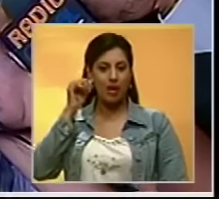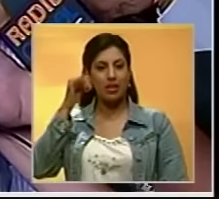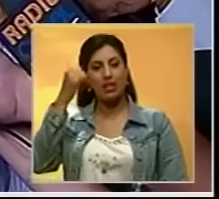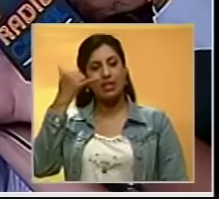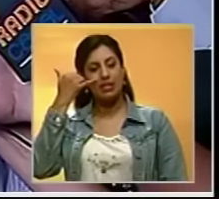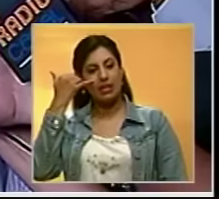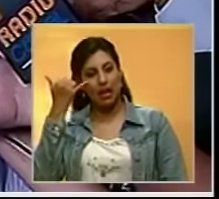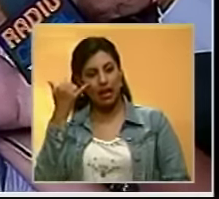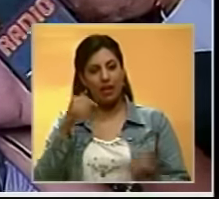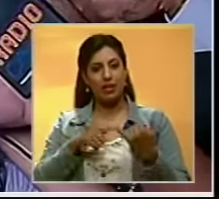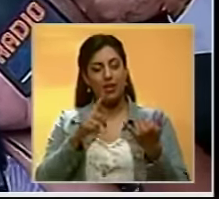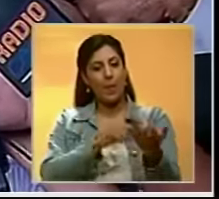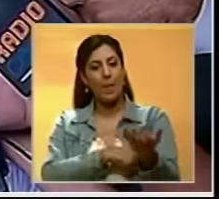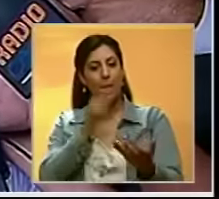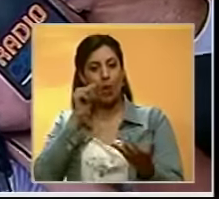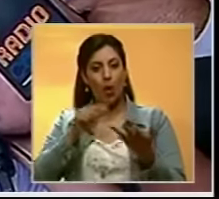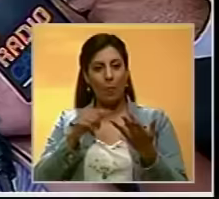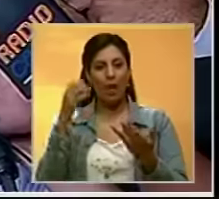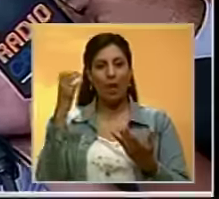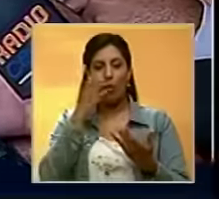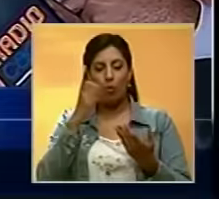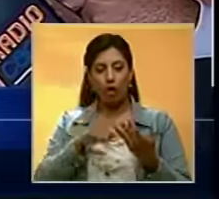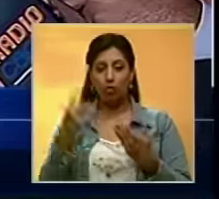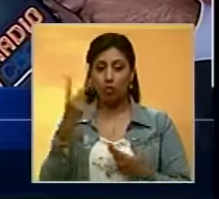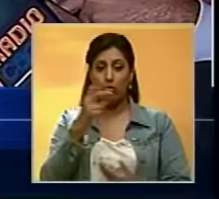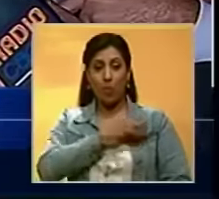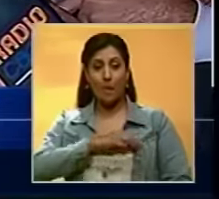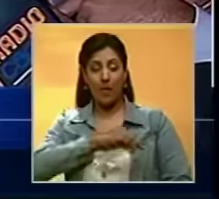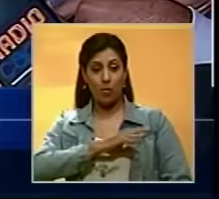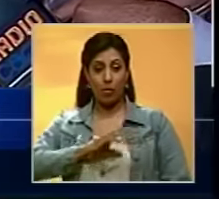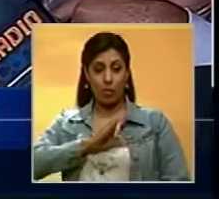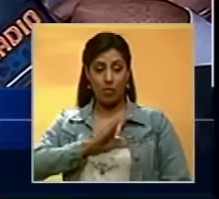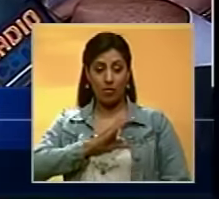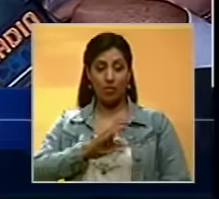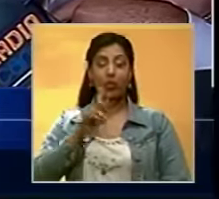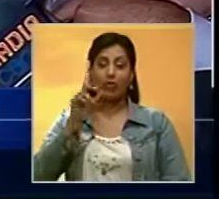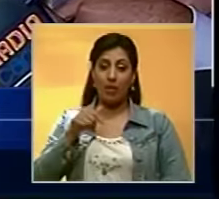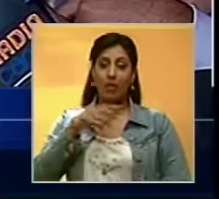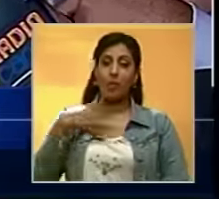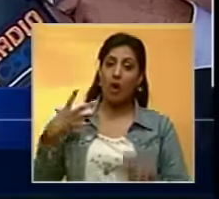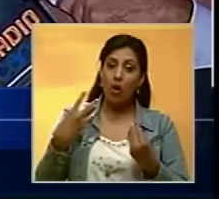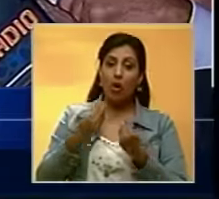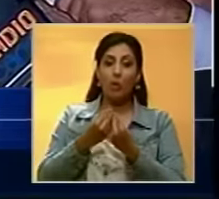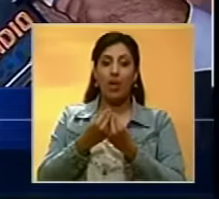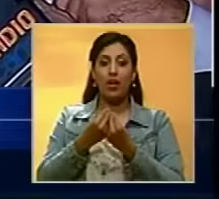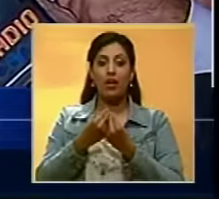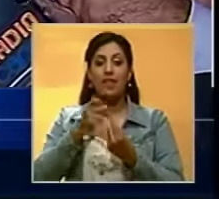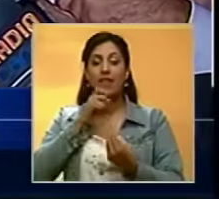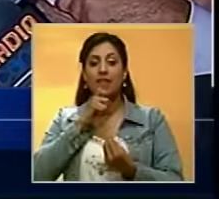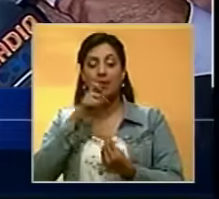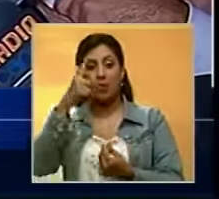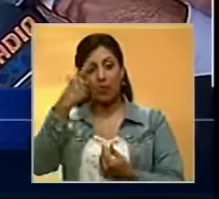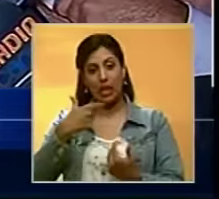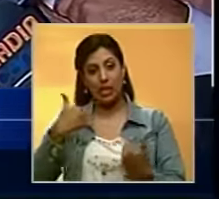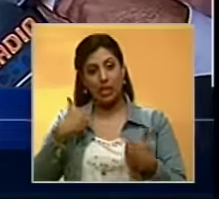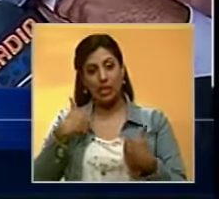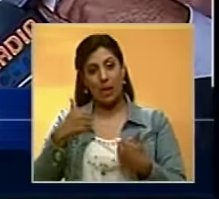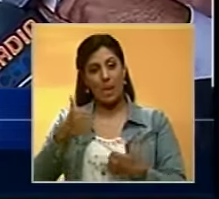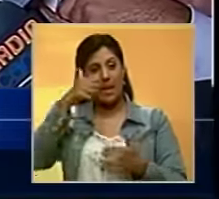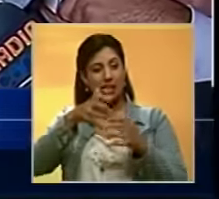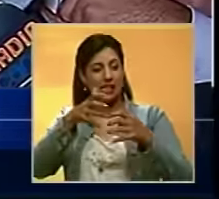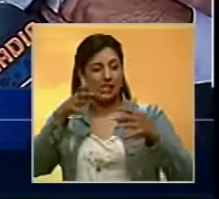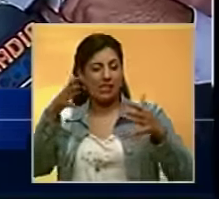faría mi hermano Eduardo piñate ambos miembros de la comisión también me acompaña una de las víctimas del más